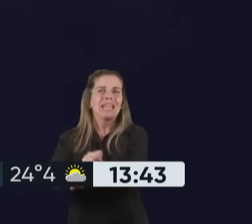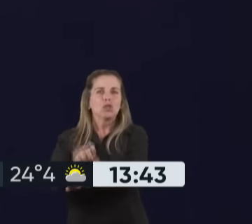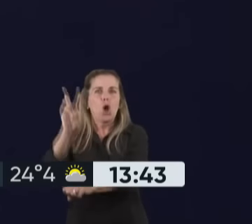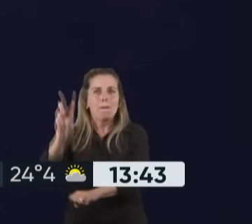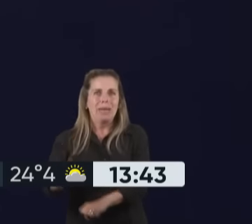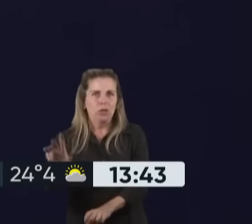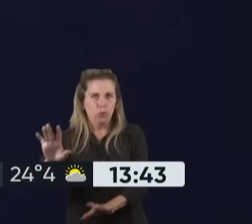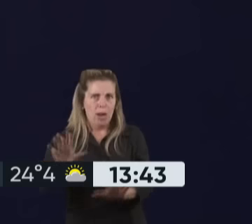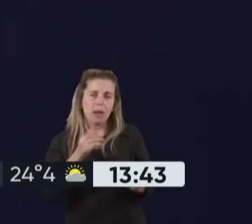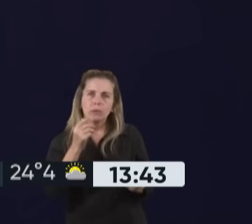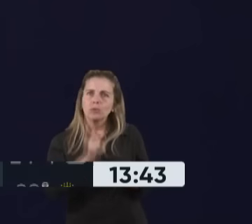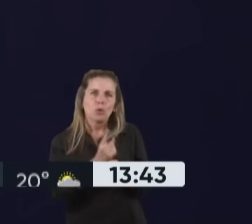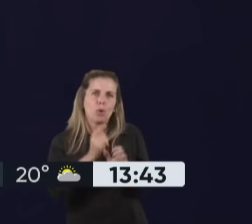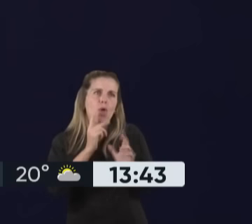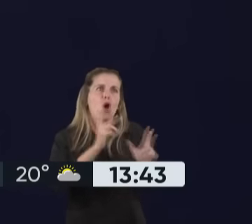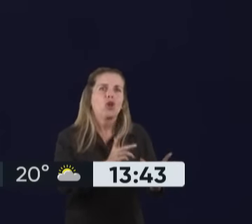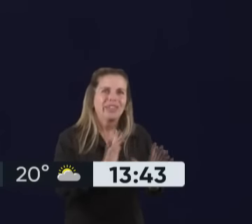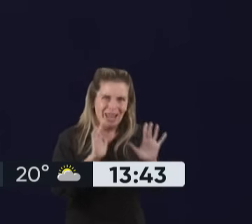pero lo vamos a traer.